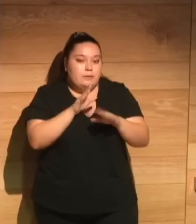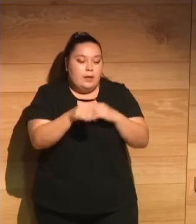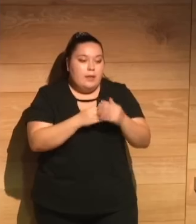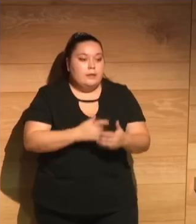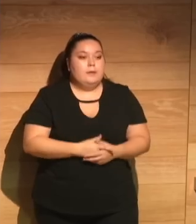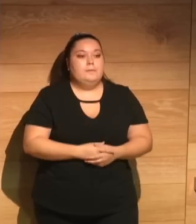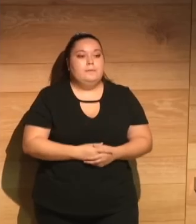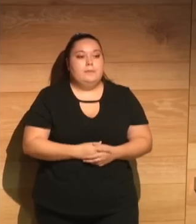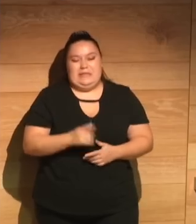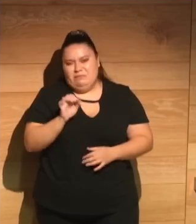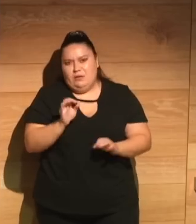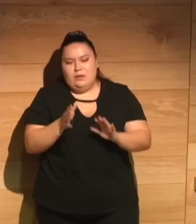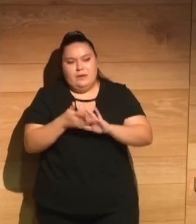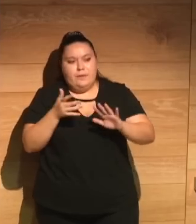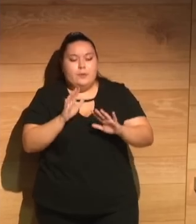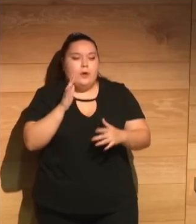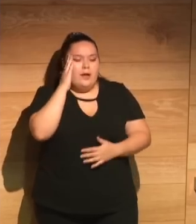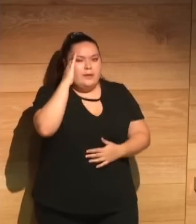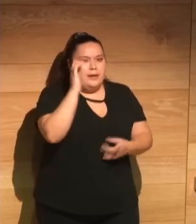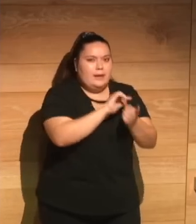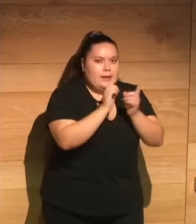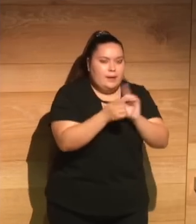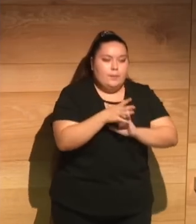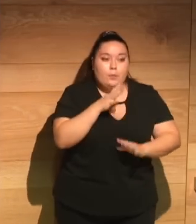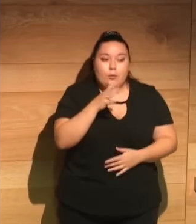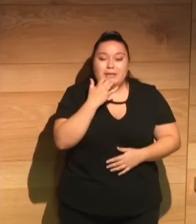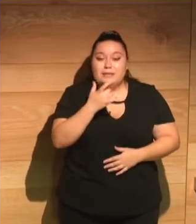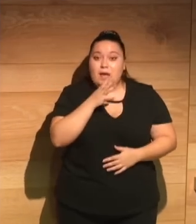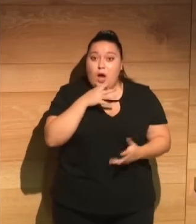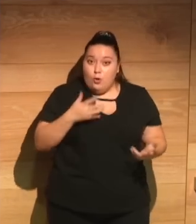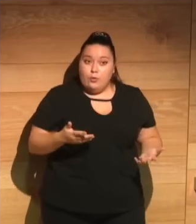cambio, en el fondo, es filosófico, porque si hasta ahora